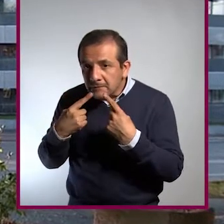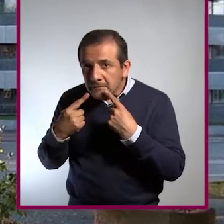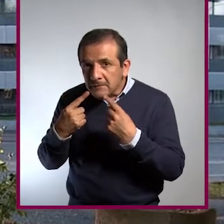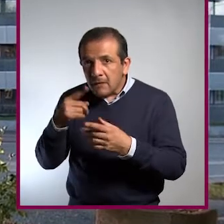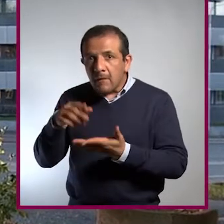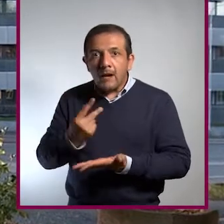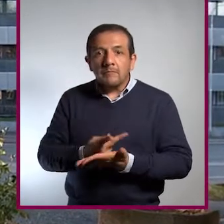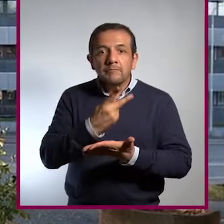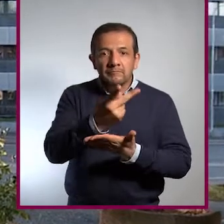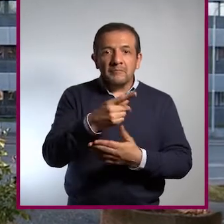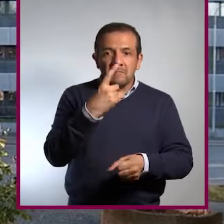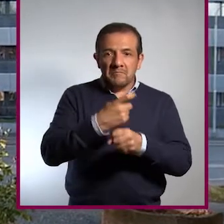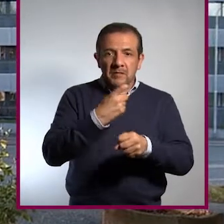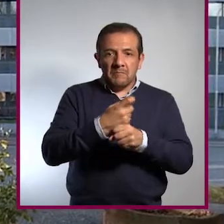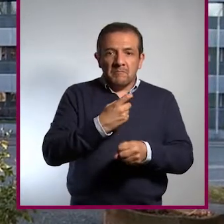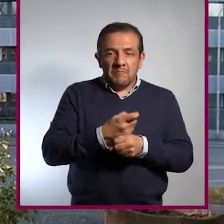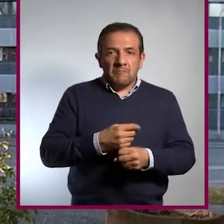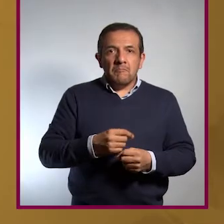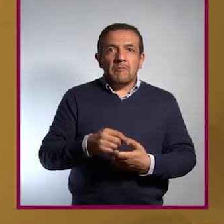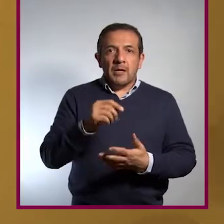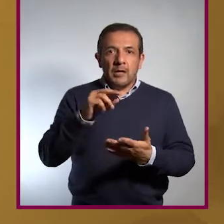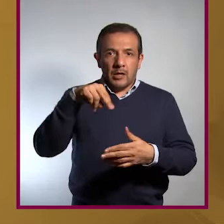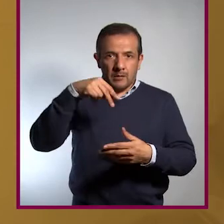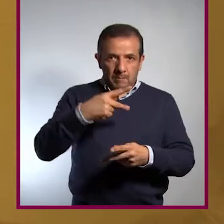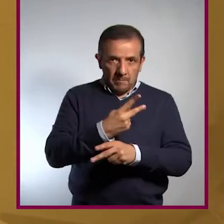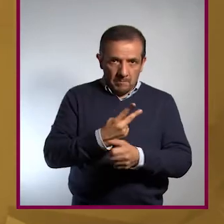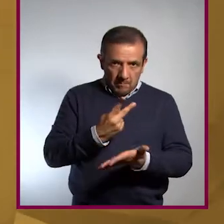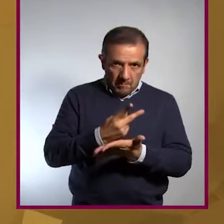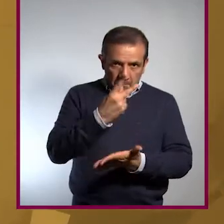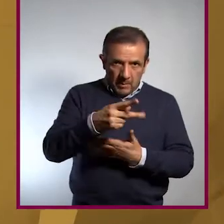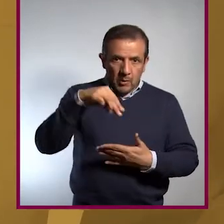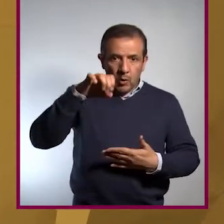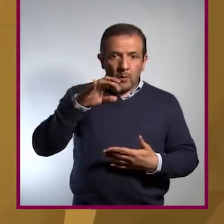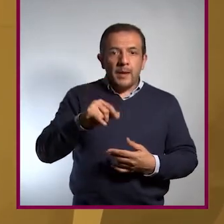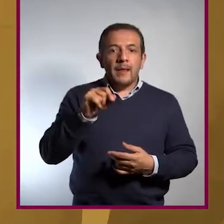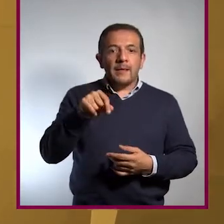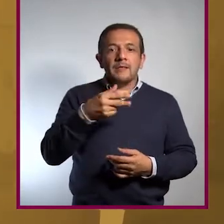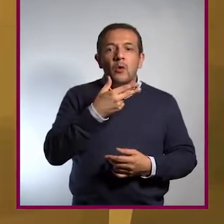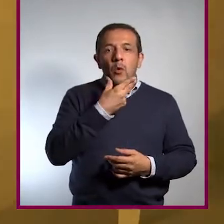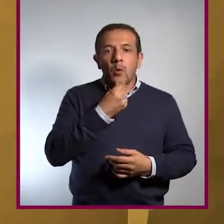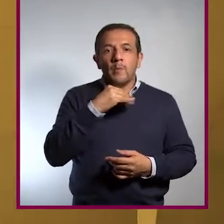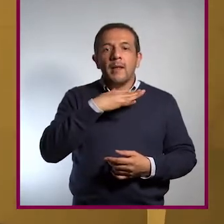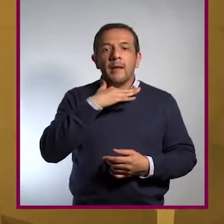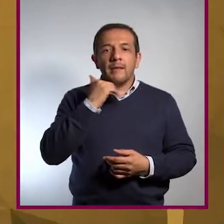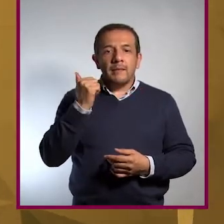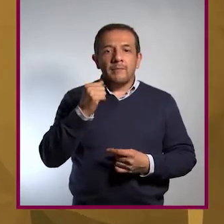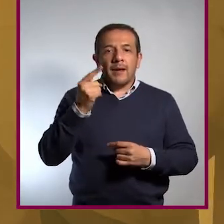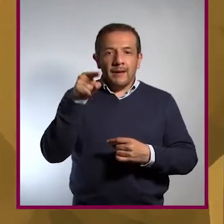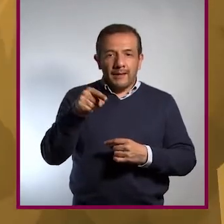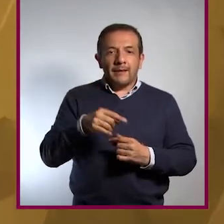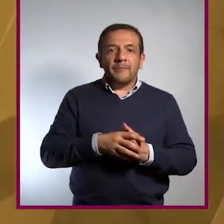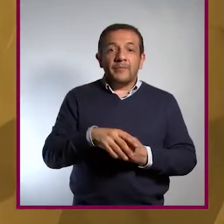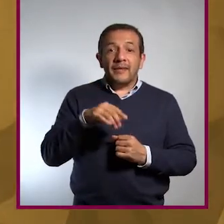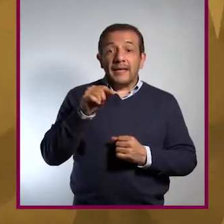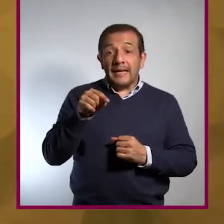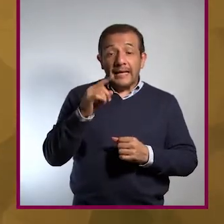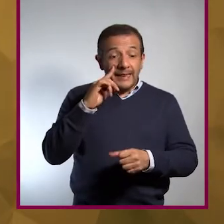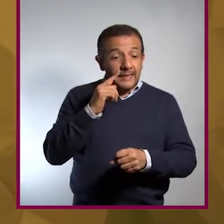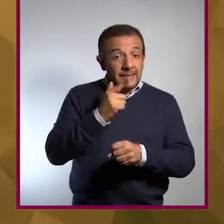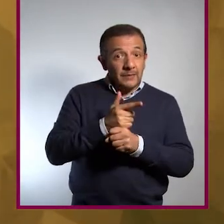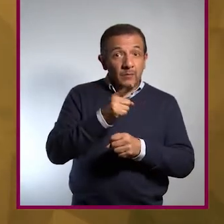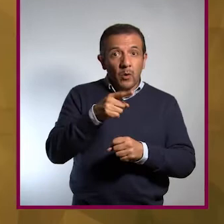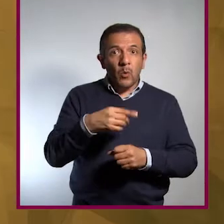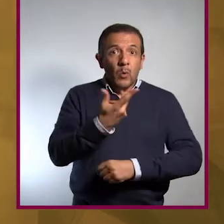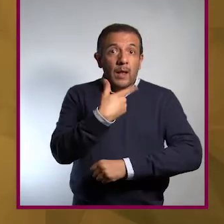primer condecorado con el premio Nobel fue el bacteriólogo alemán Emil Adolf von Behring, en 1901,